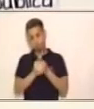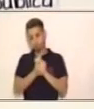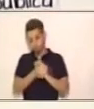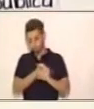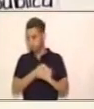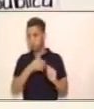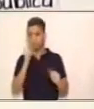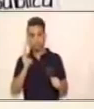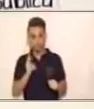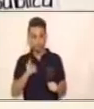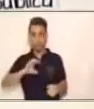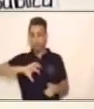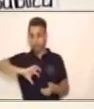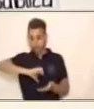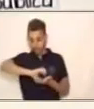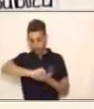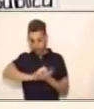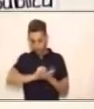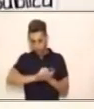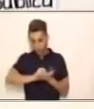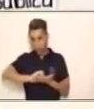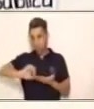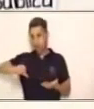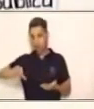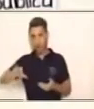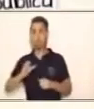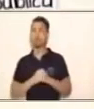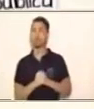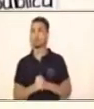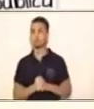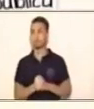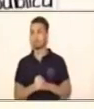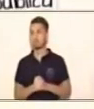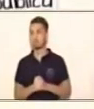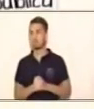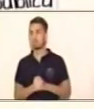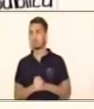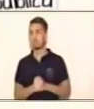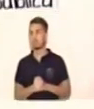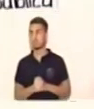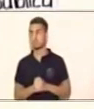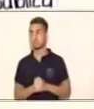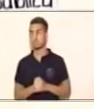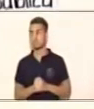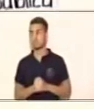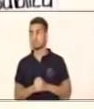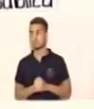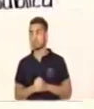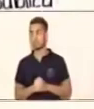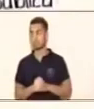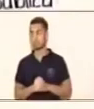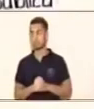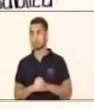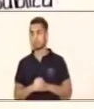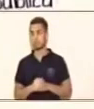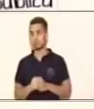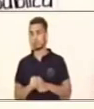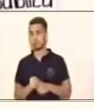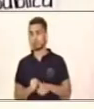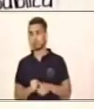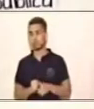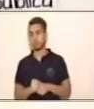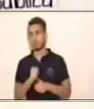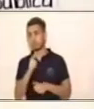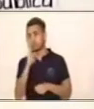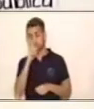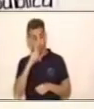con suficiente agua y jabón. Con suficiente agua y jabón, ¿verdad? Sí, si no